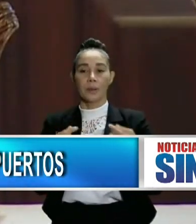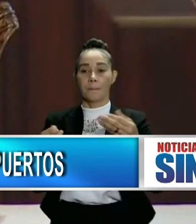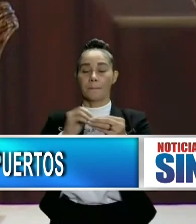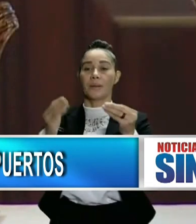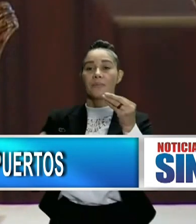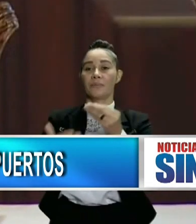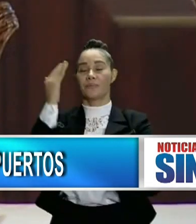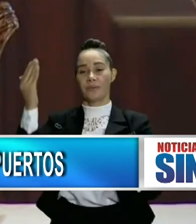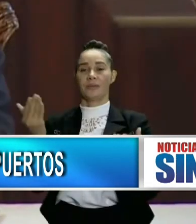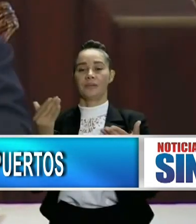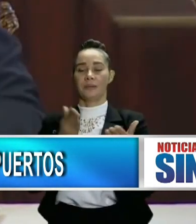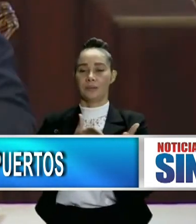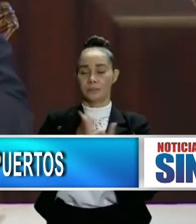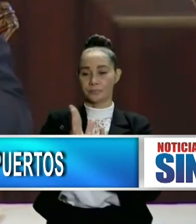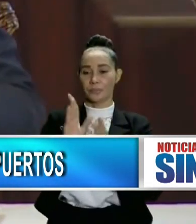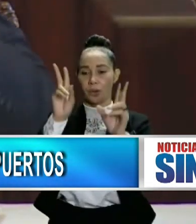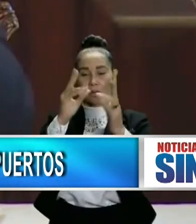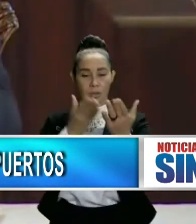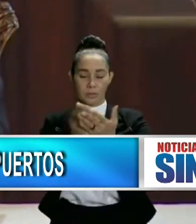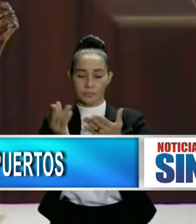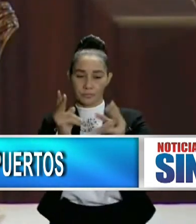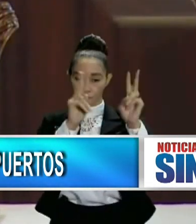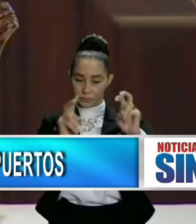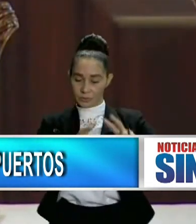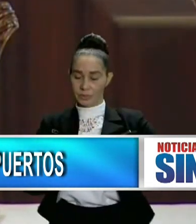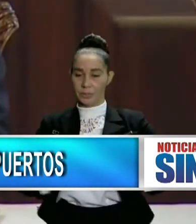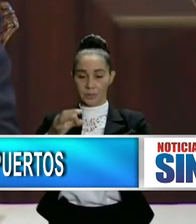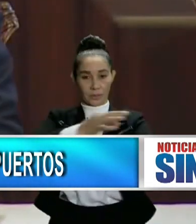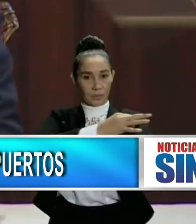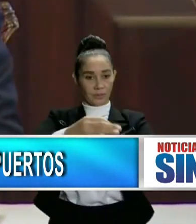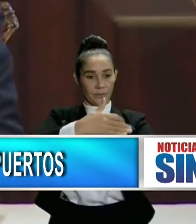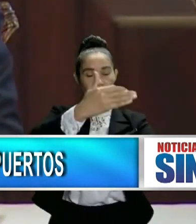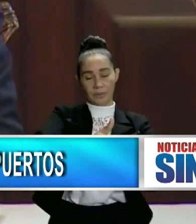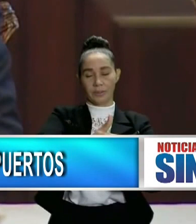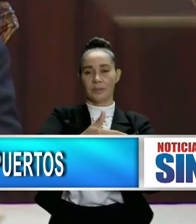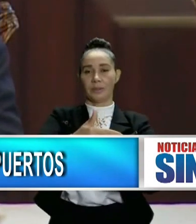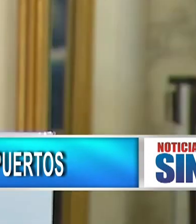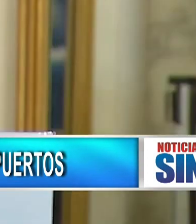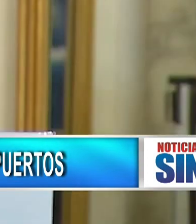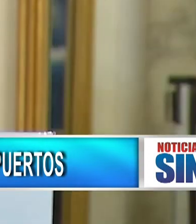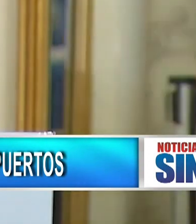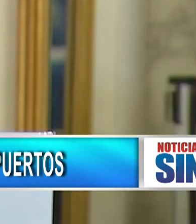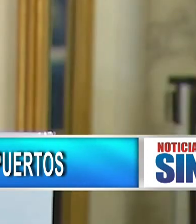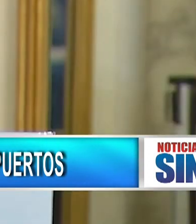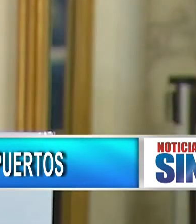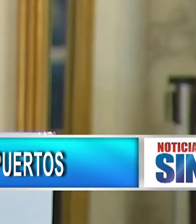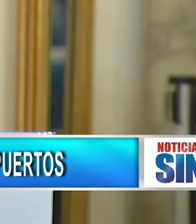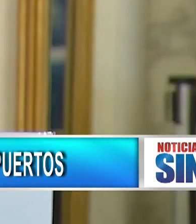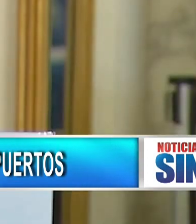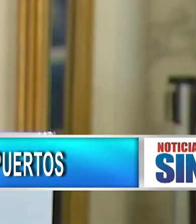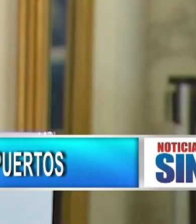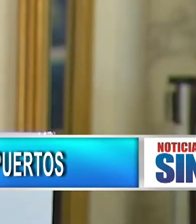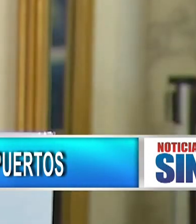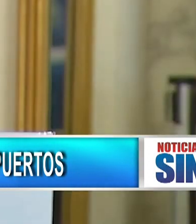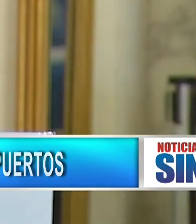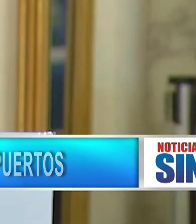se explicó, y también los chequeos de frontera, más allá también del tránsito de personas. Los dominicanos que cuenten